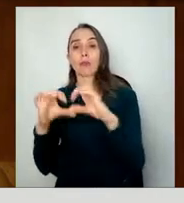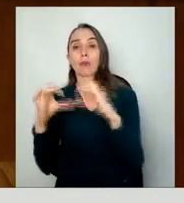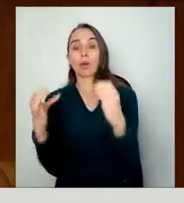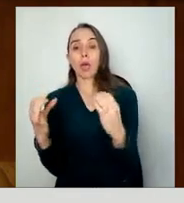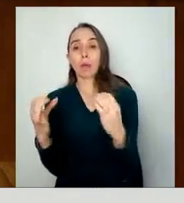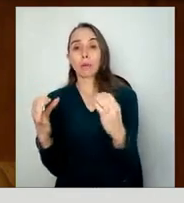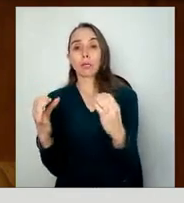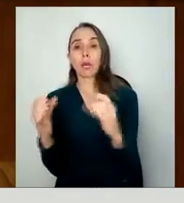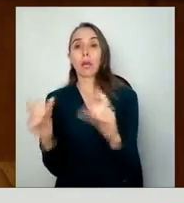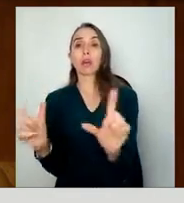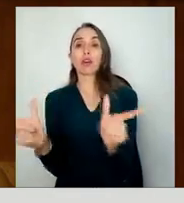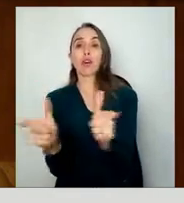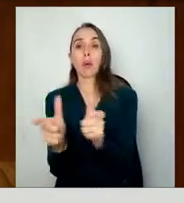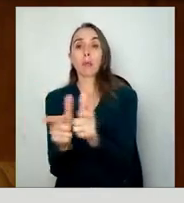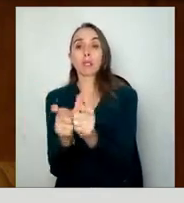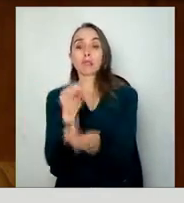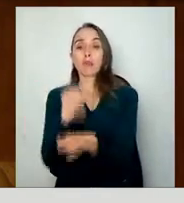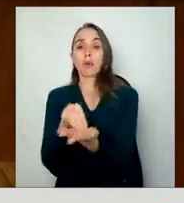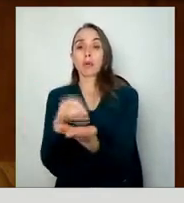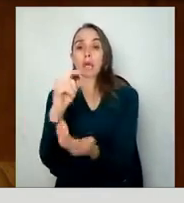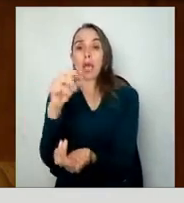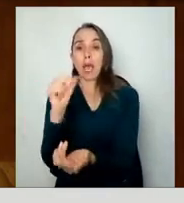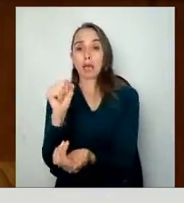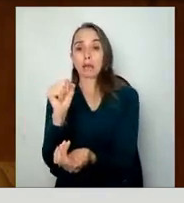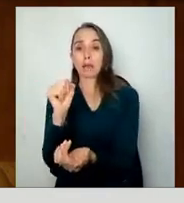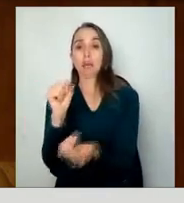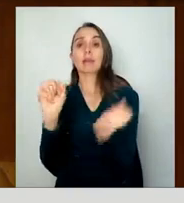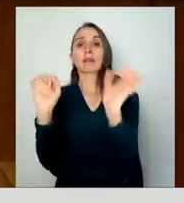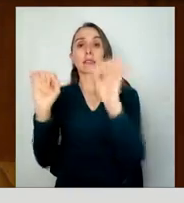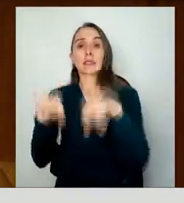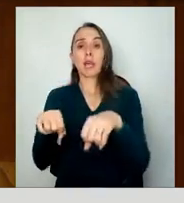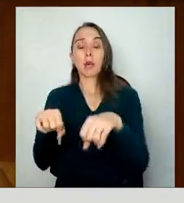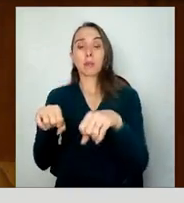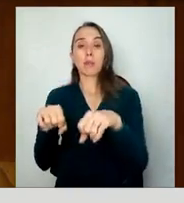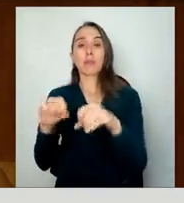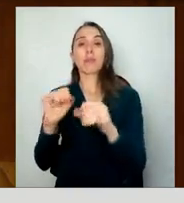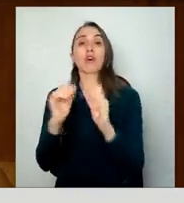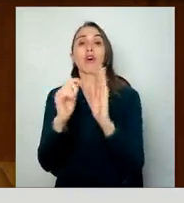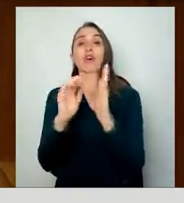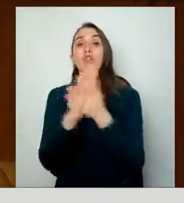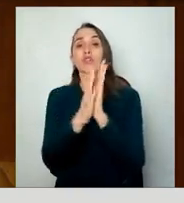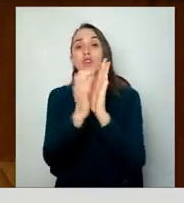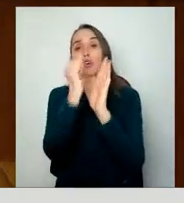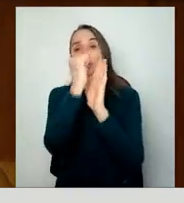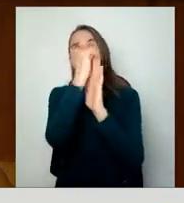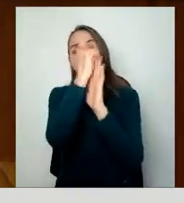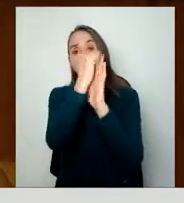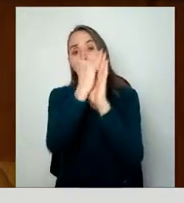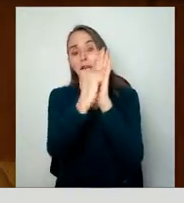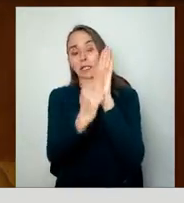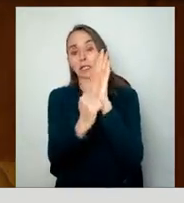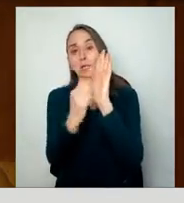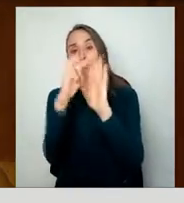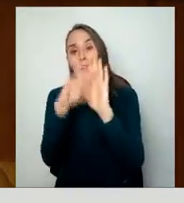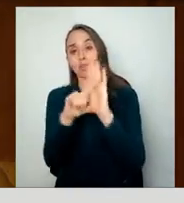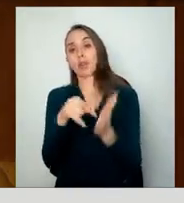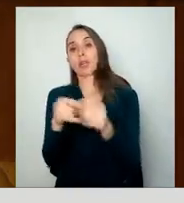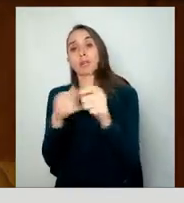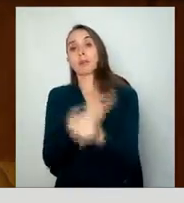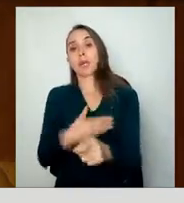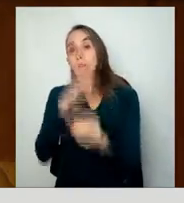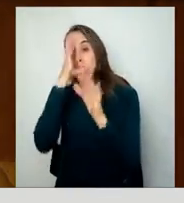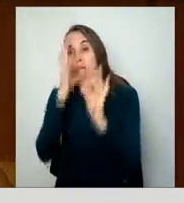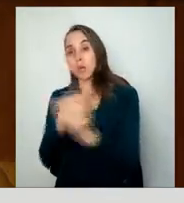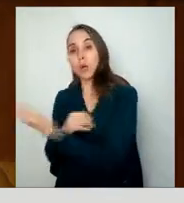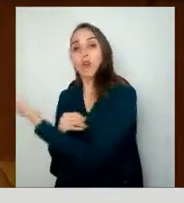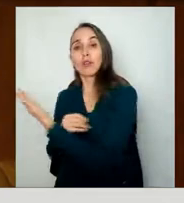comisión deja importancia con la ocasión de haberse aprobado en particular todo el articulado del mensaje en los mismos términos propuestos por el senado